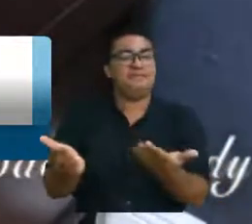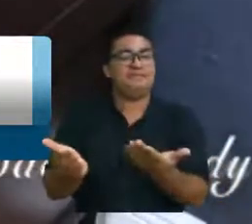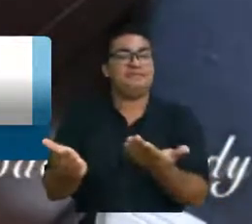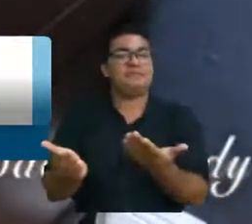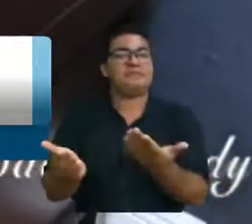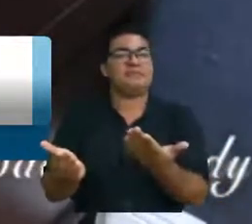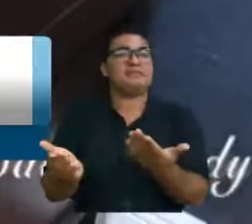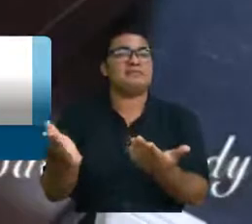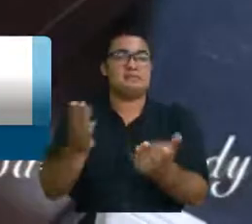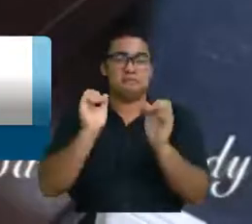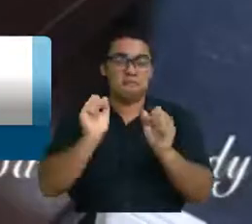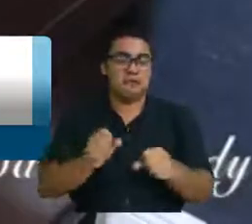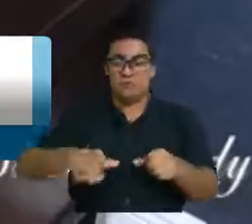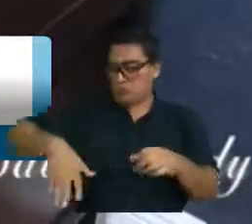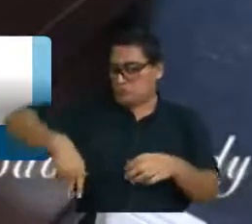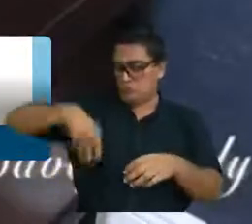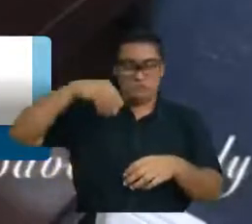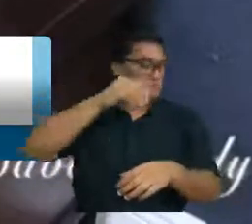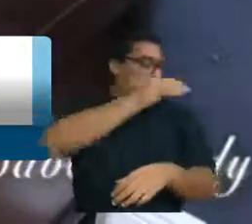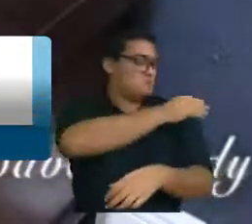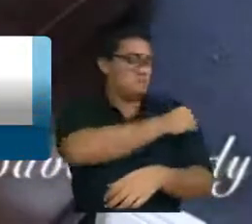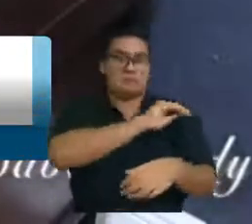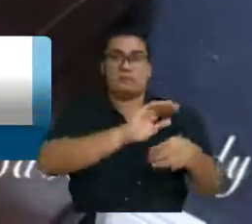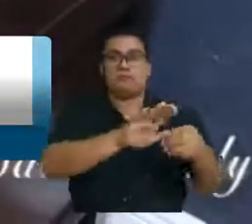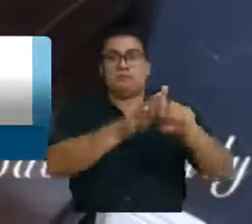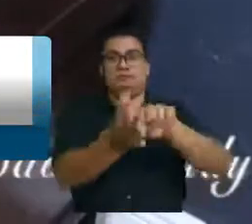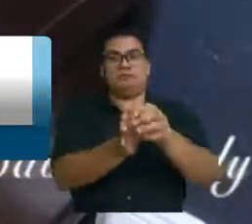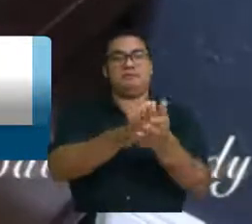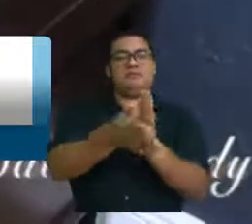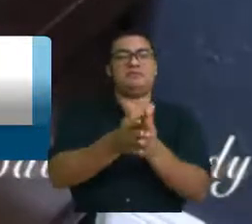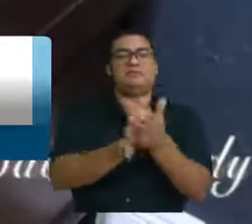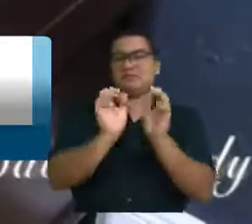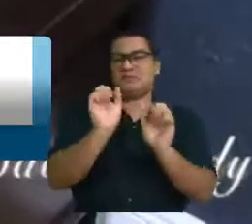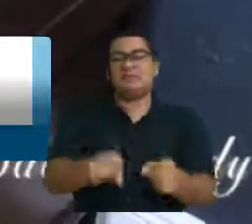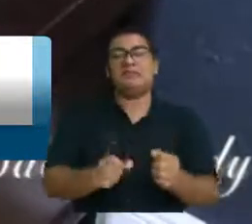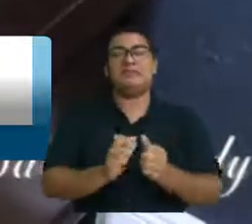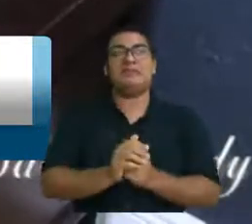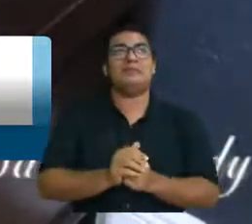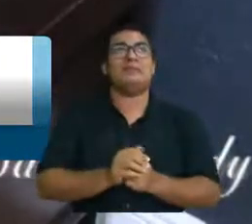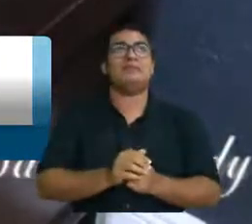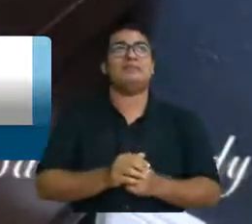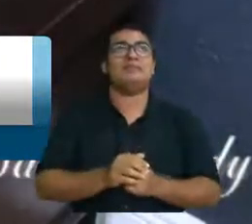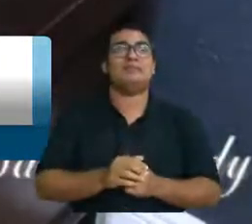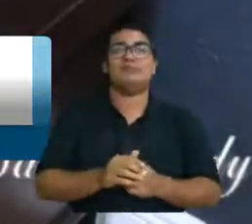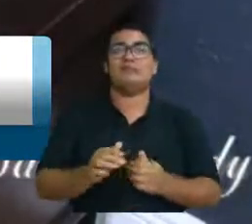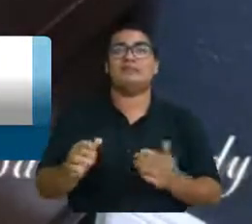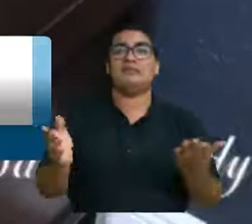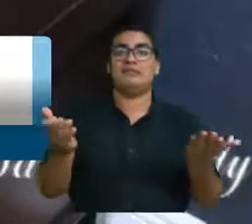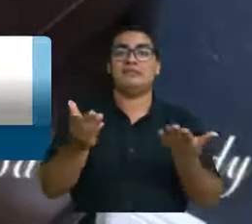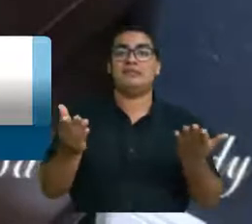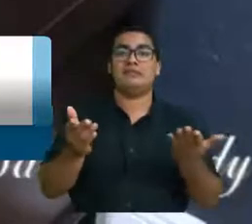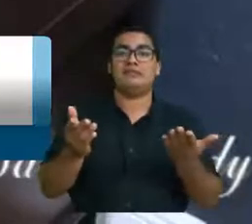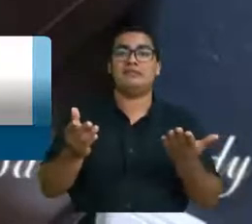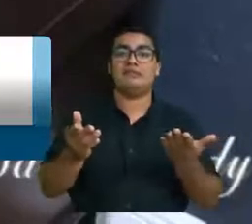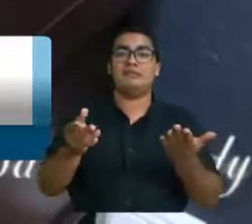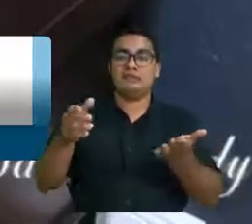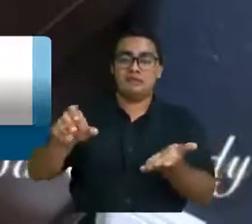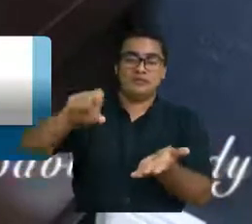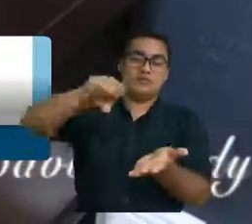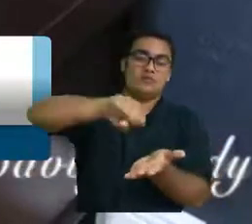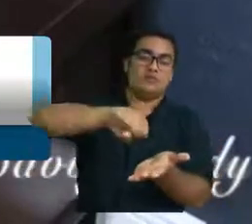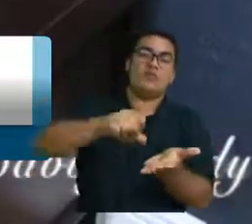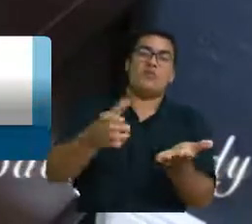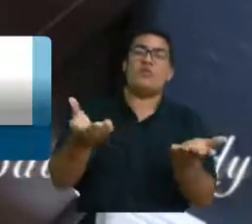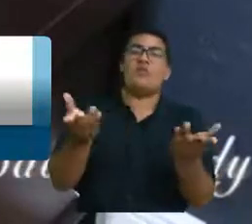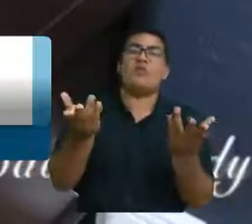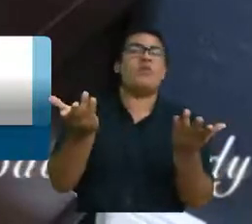la mano, entonces utilizamos el alcohol gel. Así es. ¿Cuánto nosotros debemos utilizar? Untarnos en las manos para